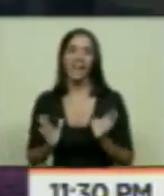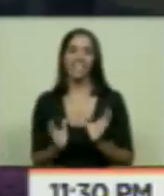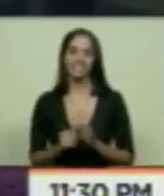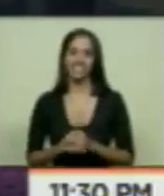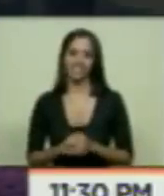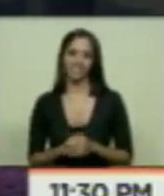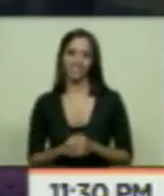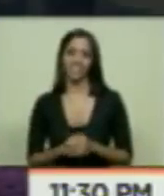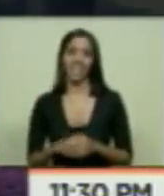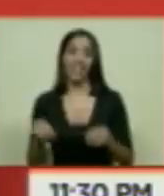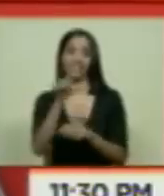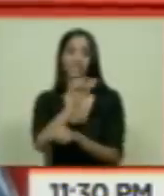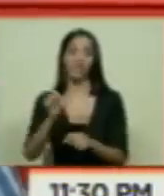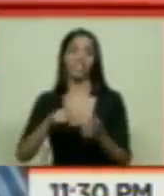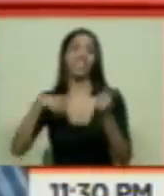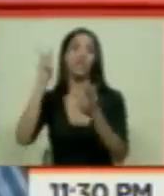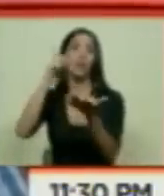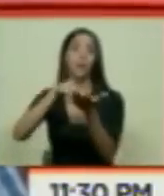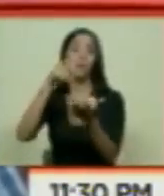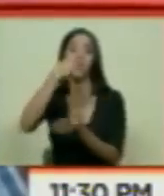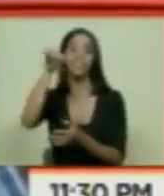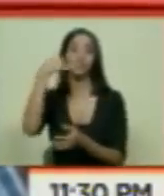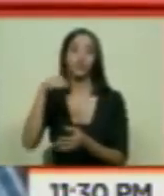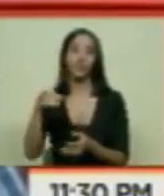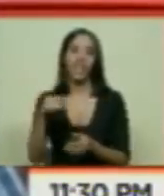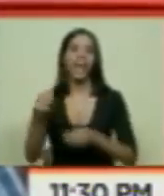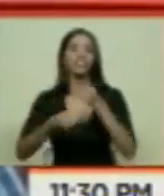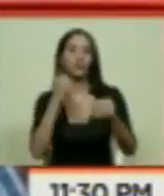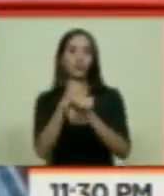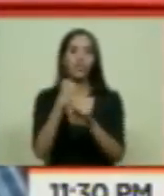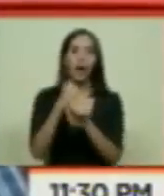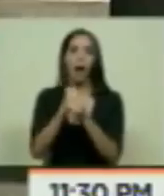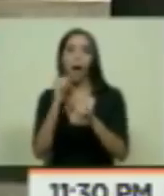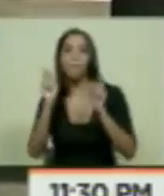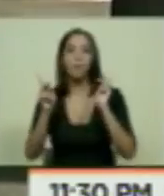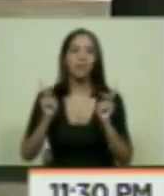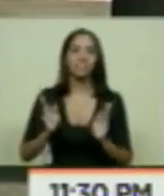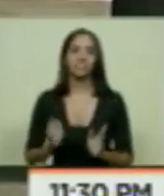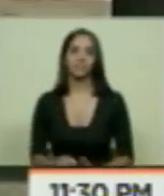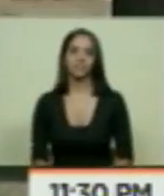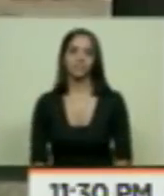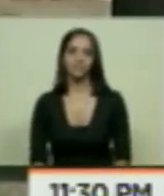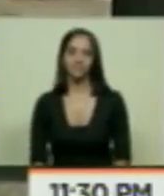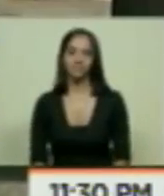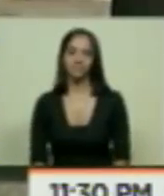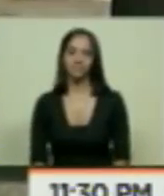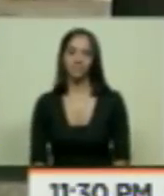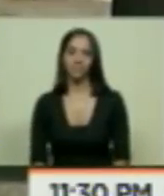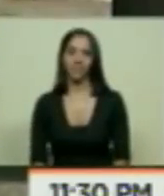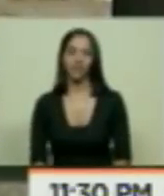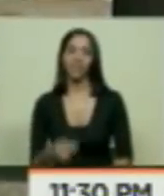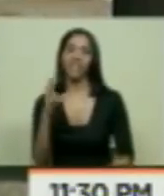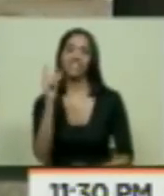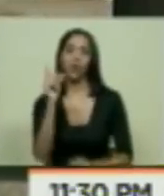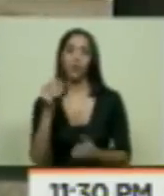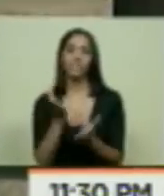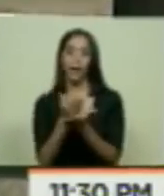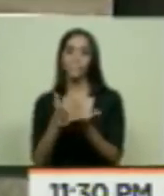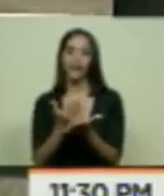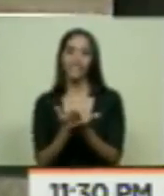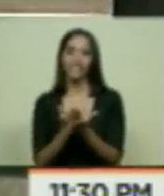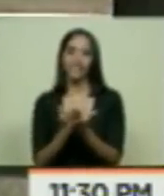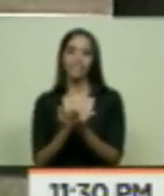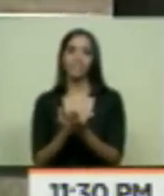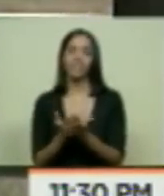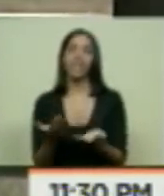semana que viene compañero. Estaremos por el Zulia haciendo unos trabajitos por allá. Mira, vamos con la segunda parte de Frontera